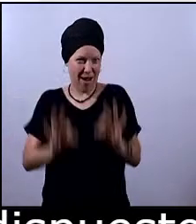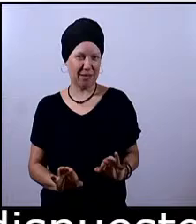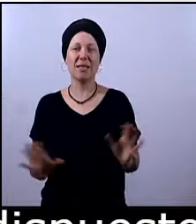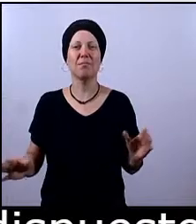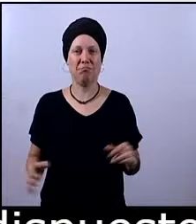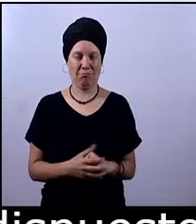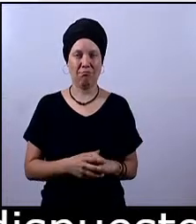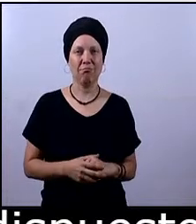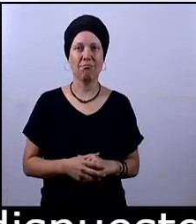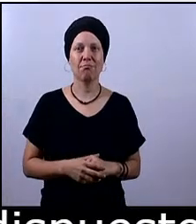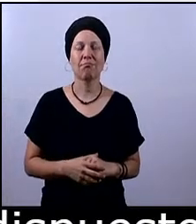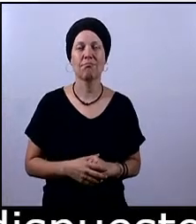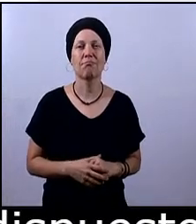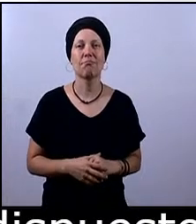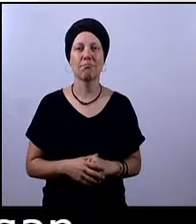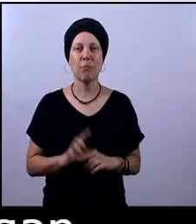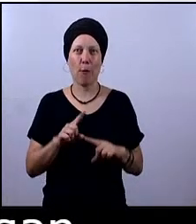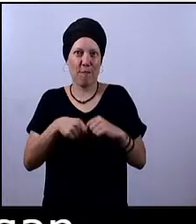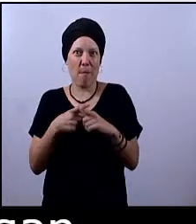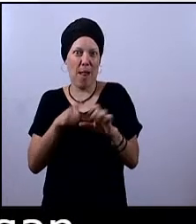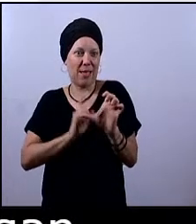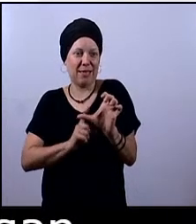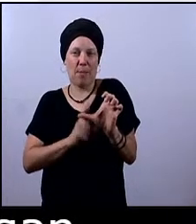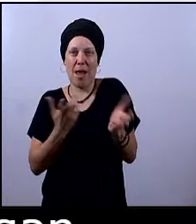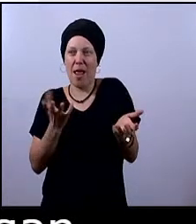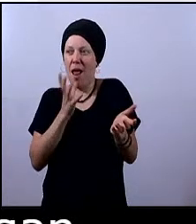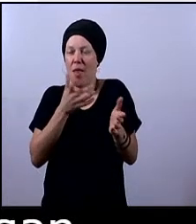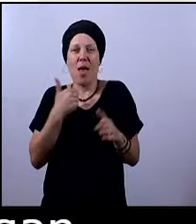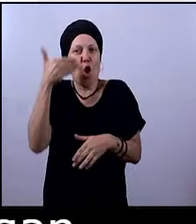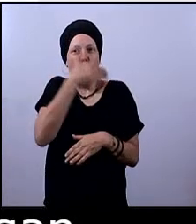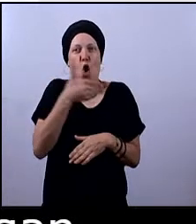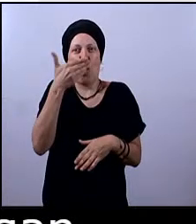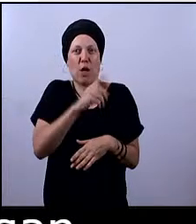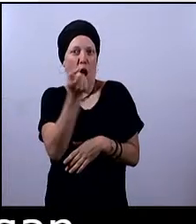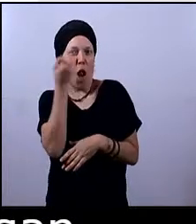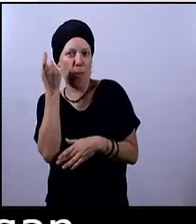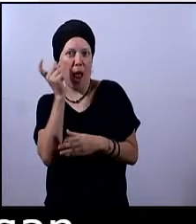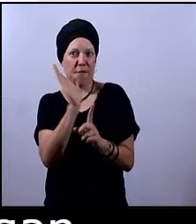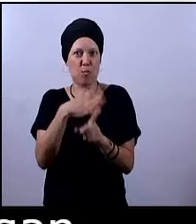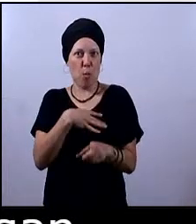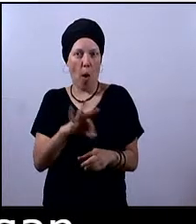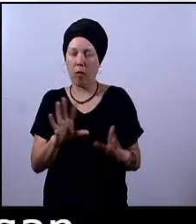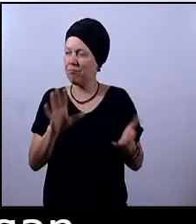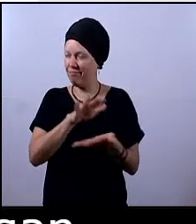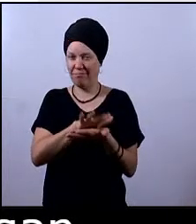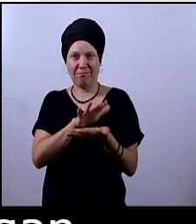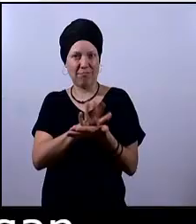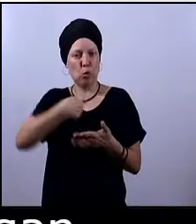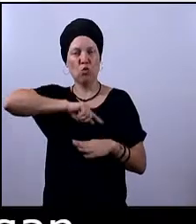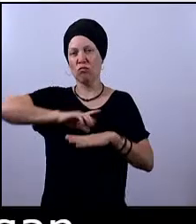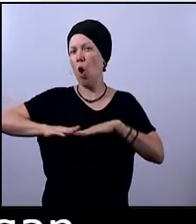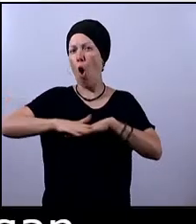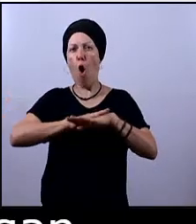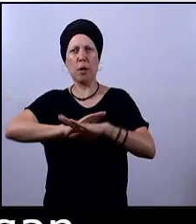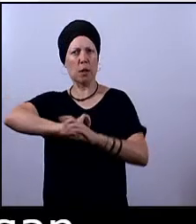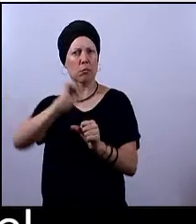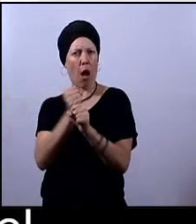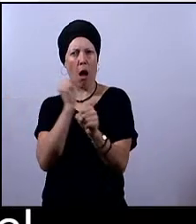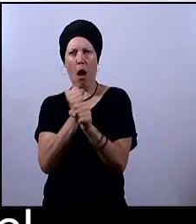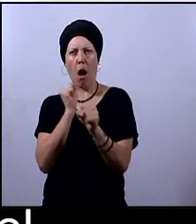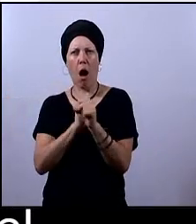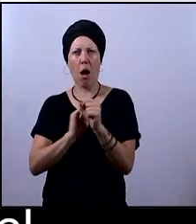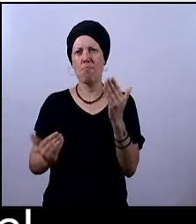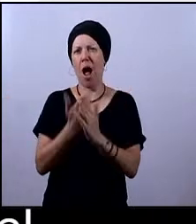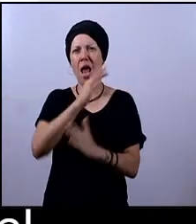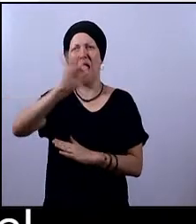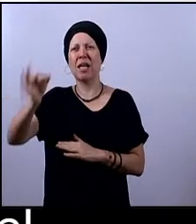de esas familias extremeñas, de esos escolares que puedan verse afectados, de que nuestro Gobierno trabaja